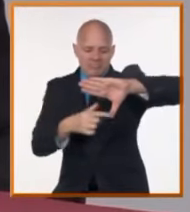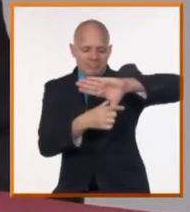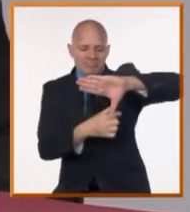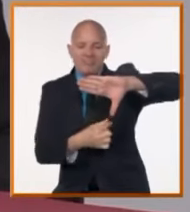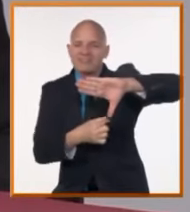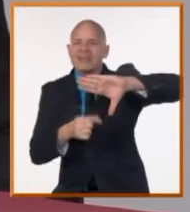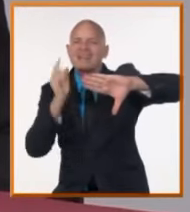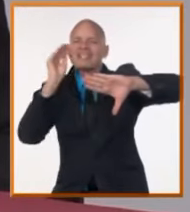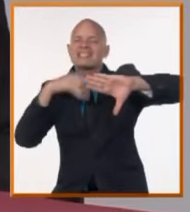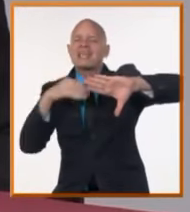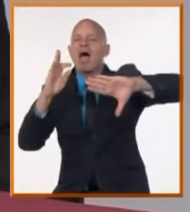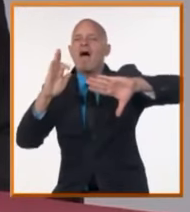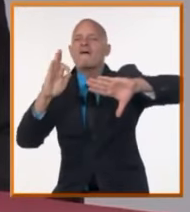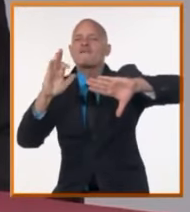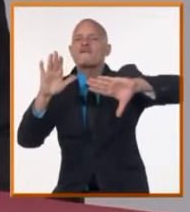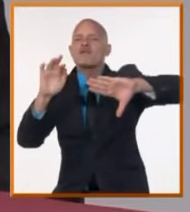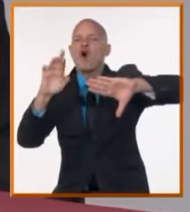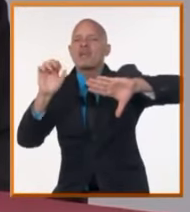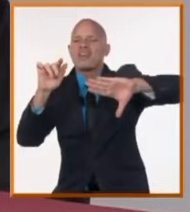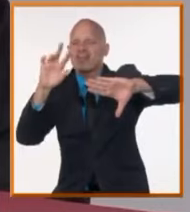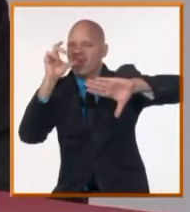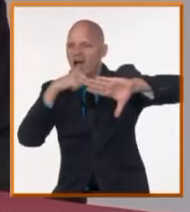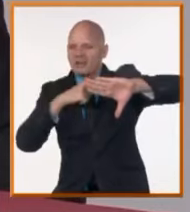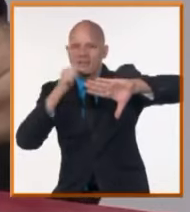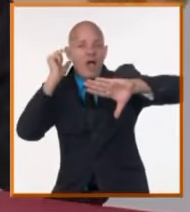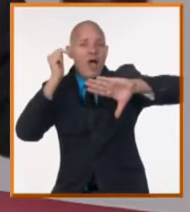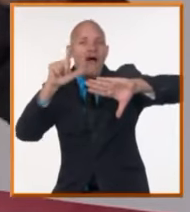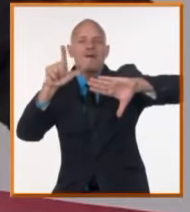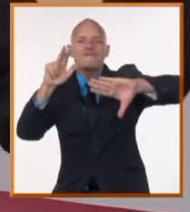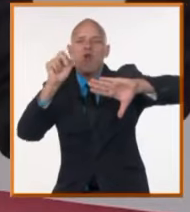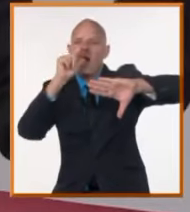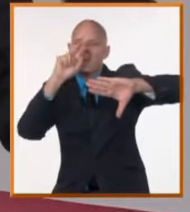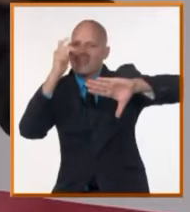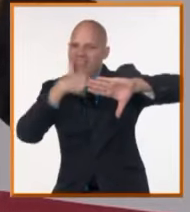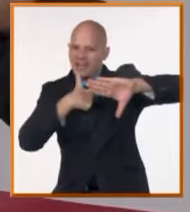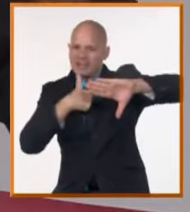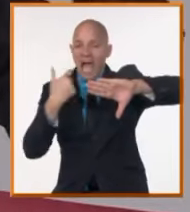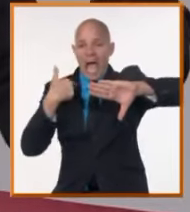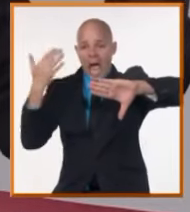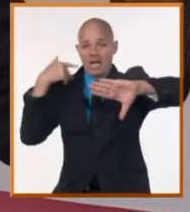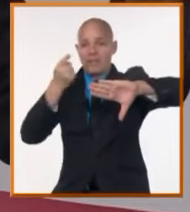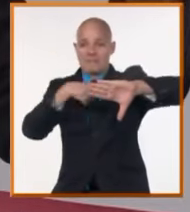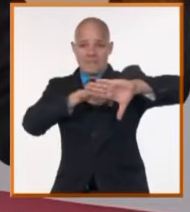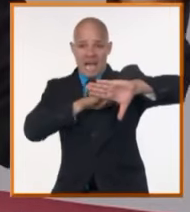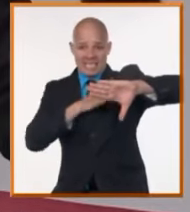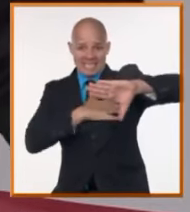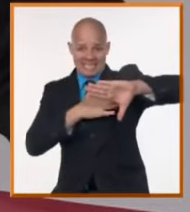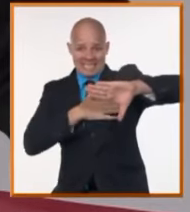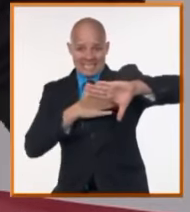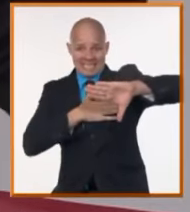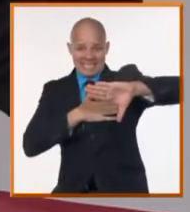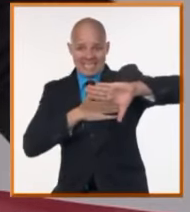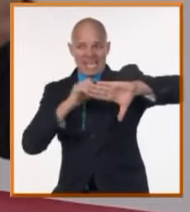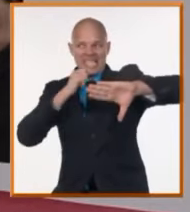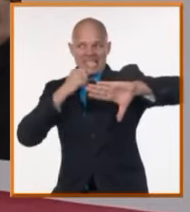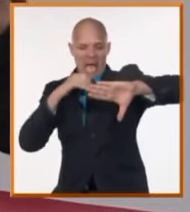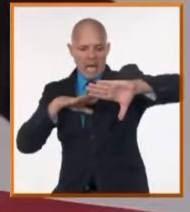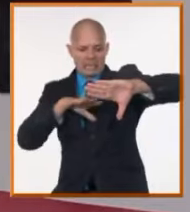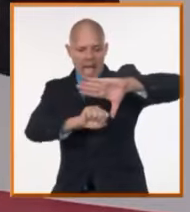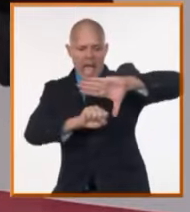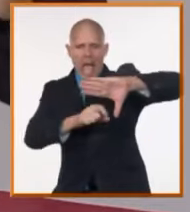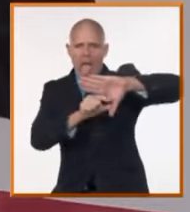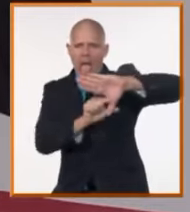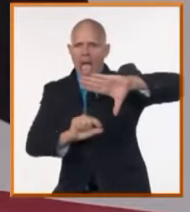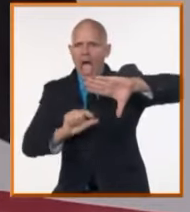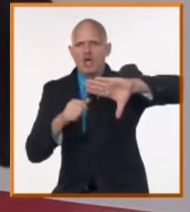lo que pide es entonces para Estados Unidos, le dice: no, nosotros no admitimos una nueva colonización en el área, porque para Estados